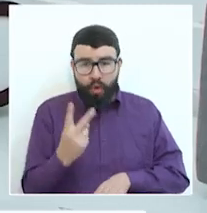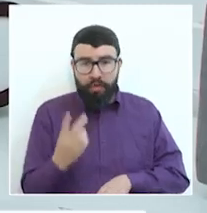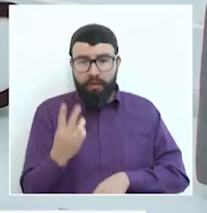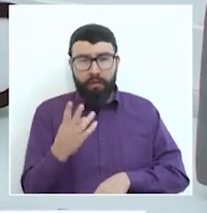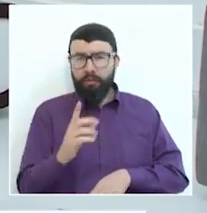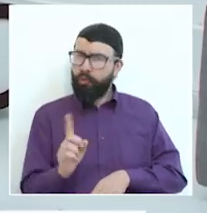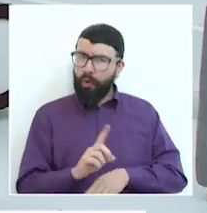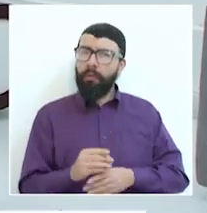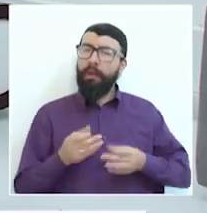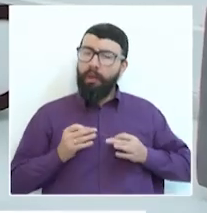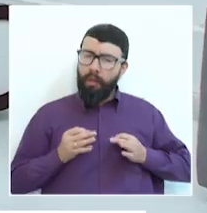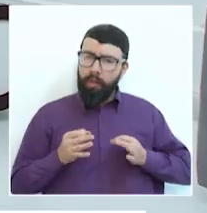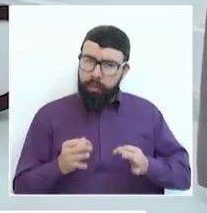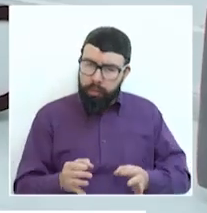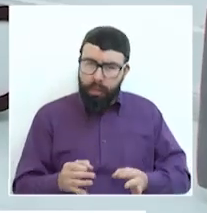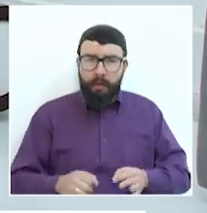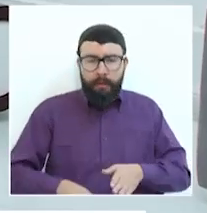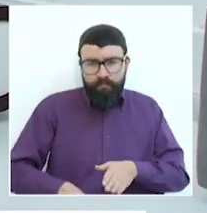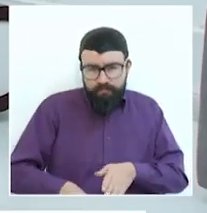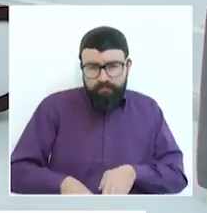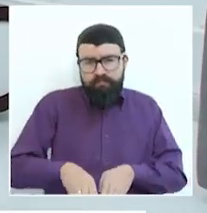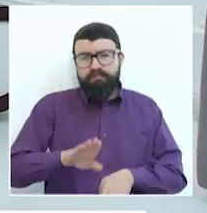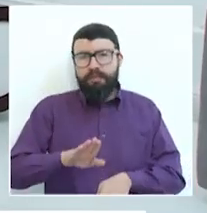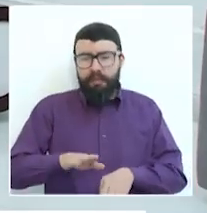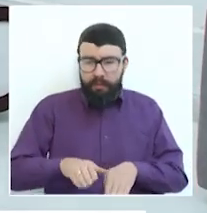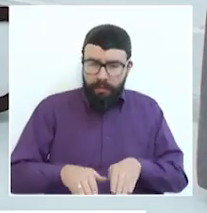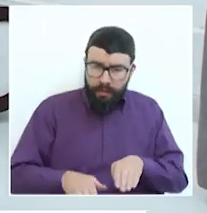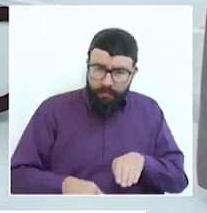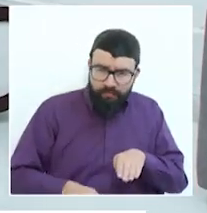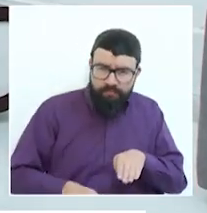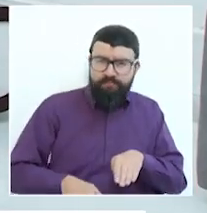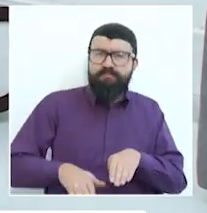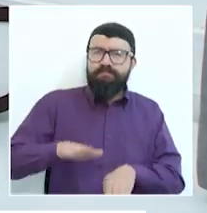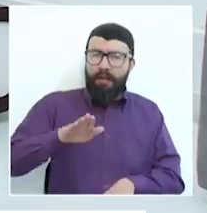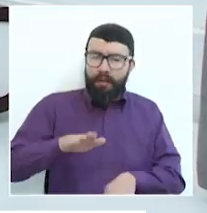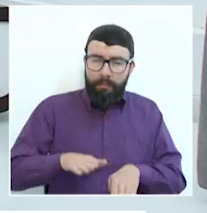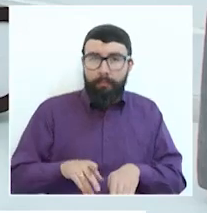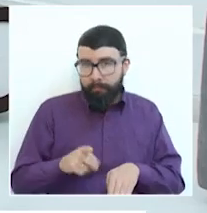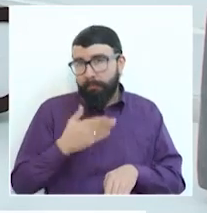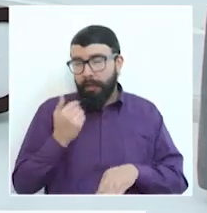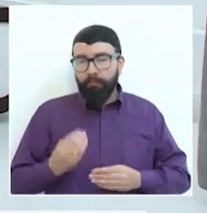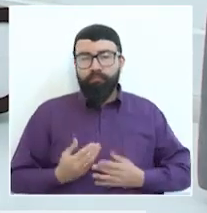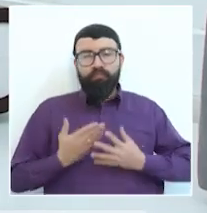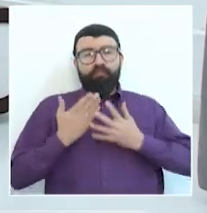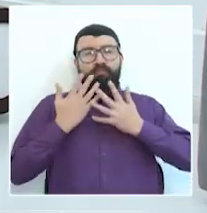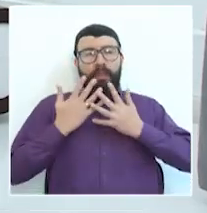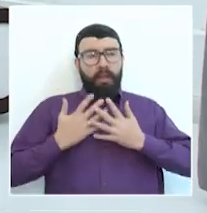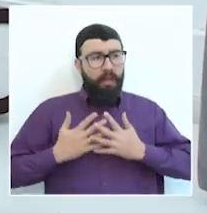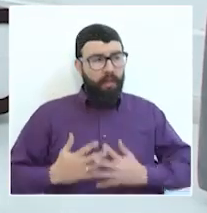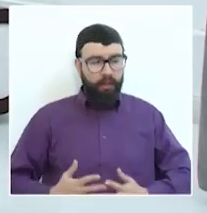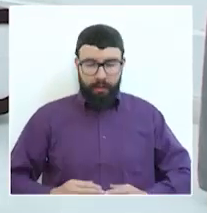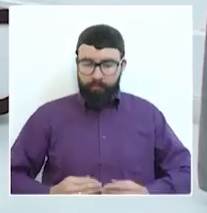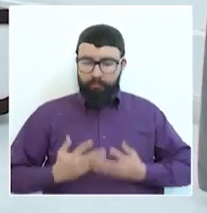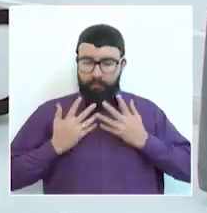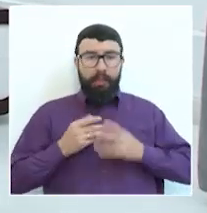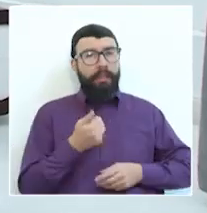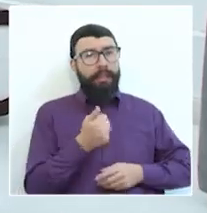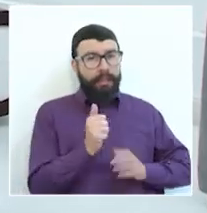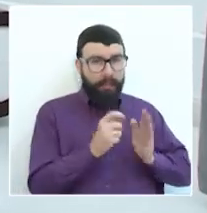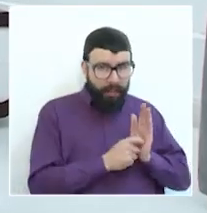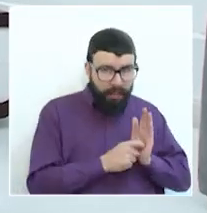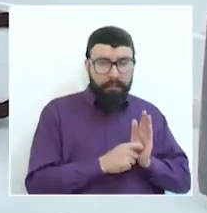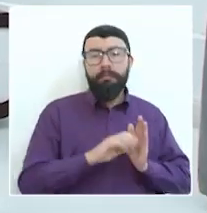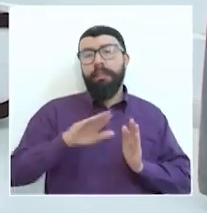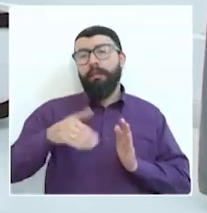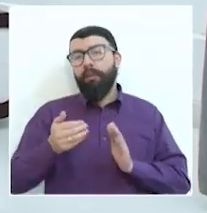cada repetición cuente de una manera controlada, con una buena respiración y una buena postura. 10 por este lado, 10